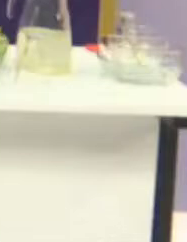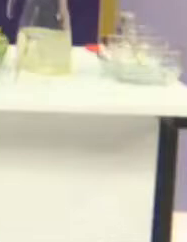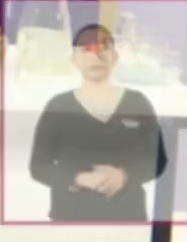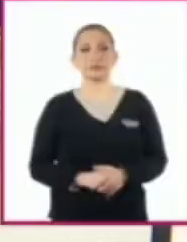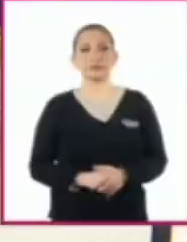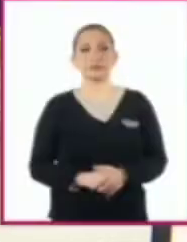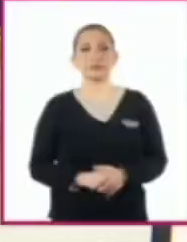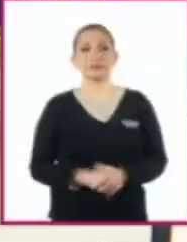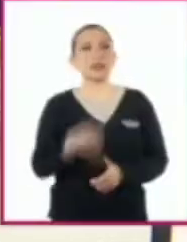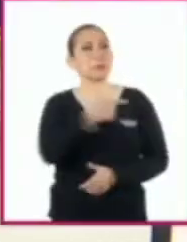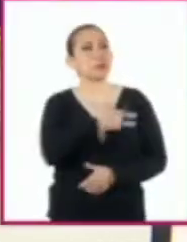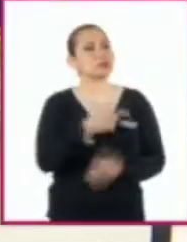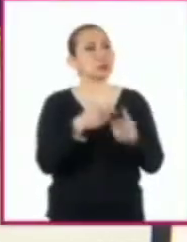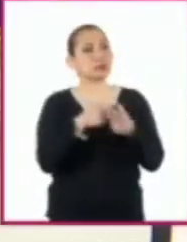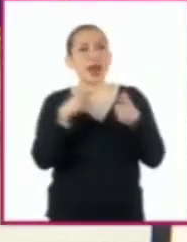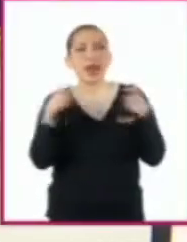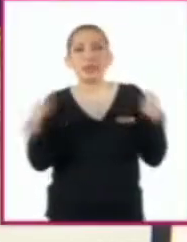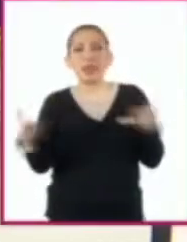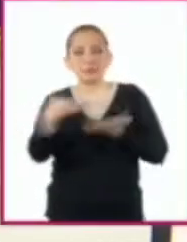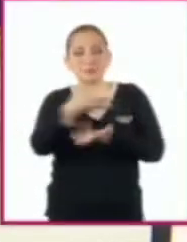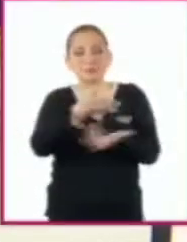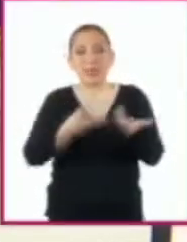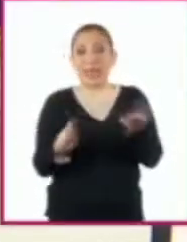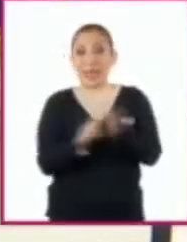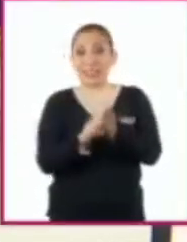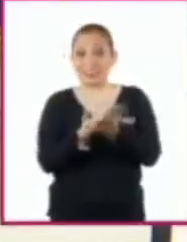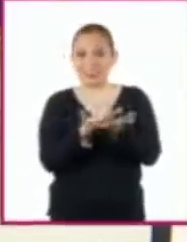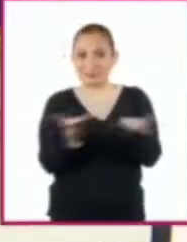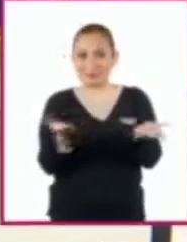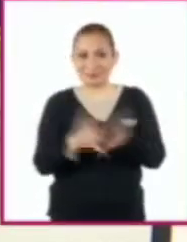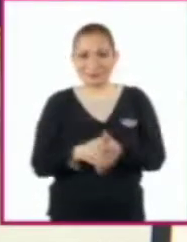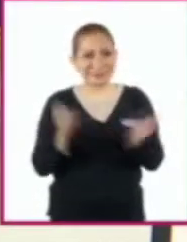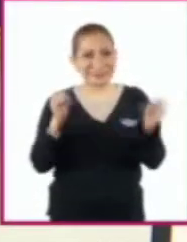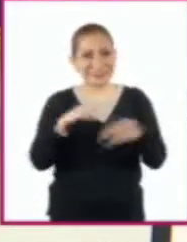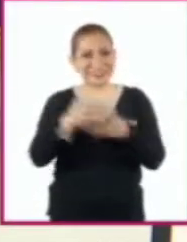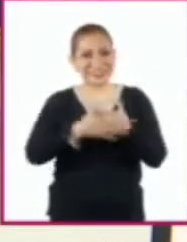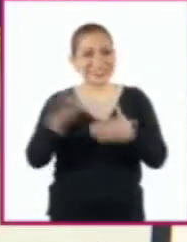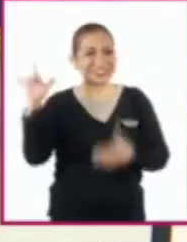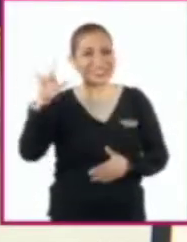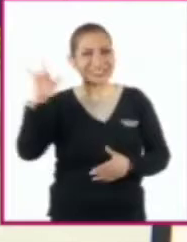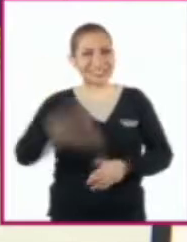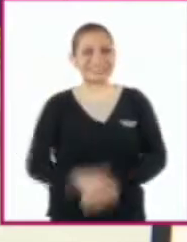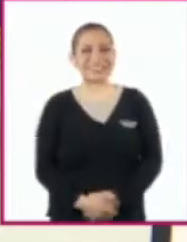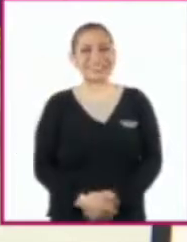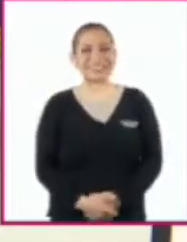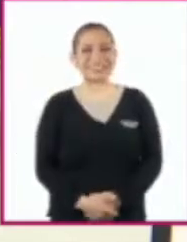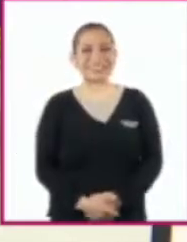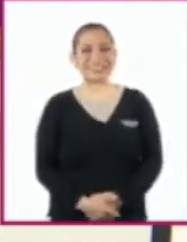Nos dio un gusto enorme compartir esta sesión con ustedes. ¡Hasta la próxima!